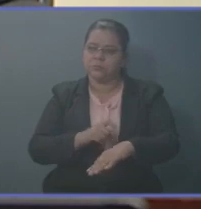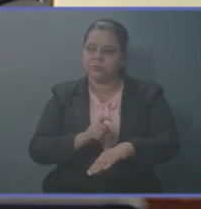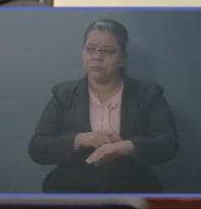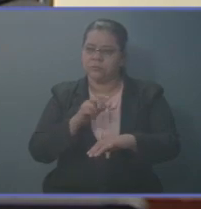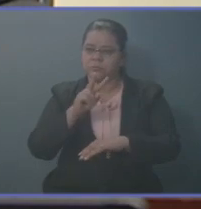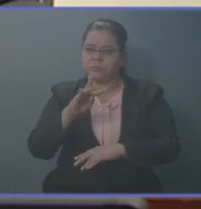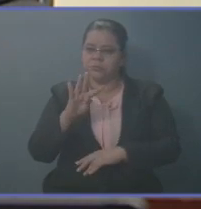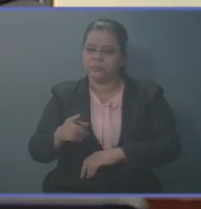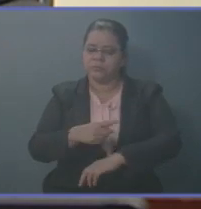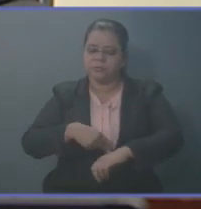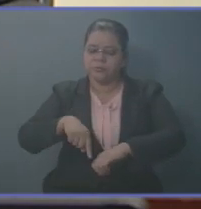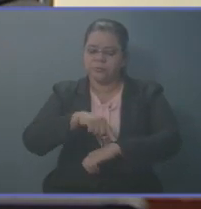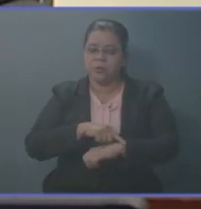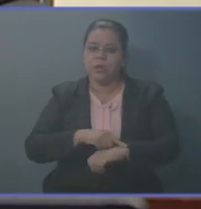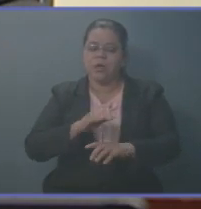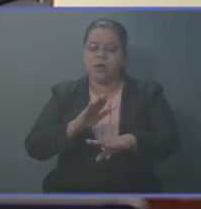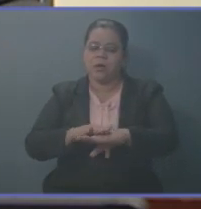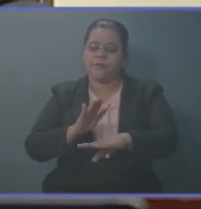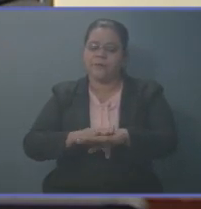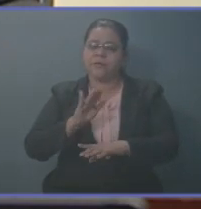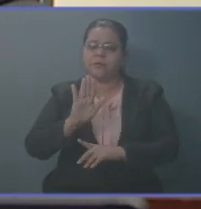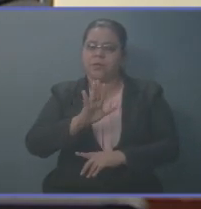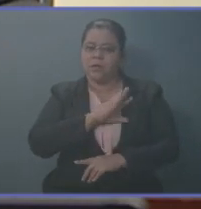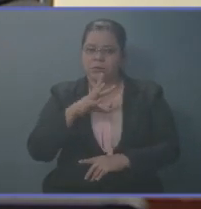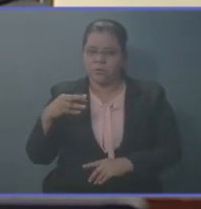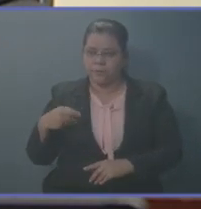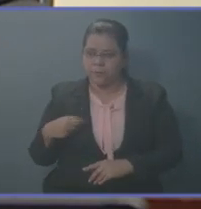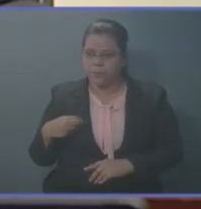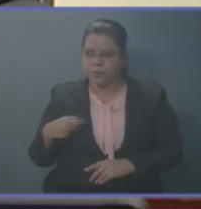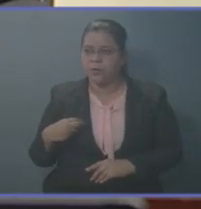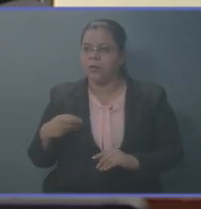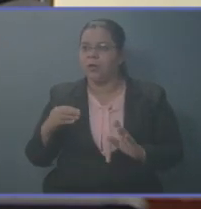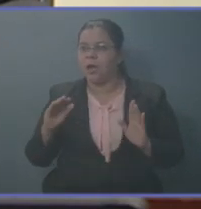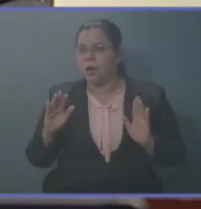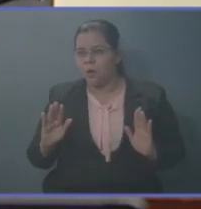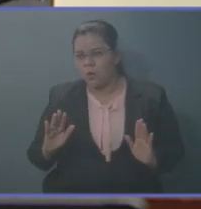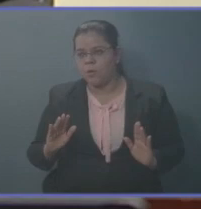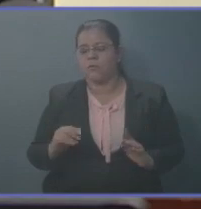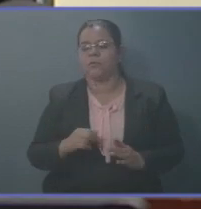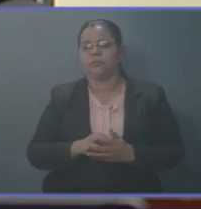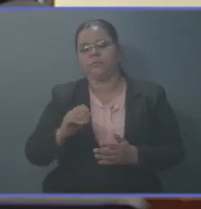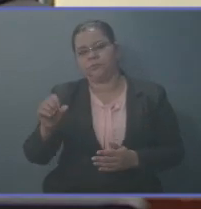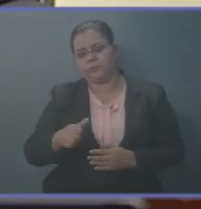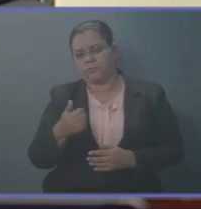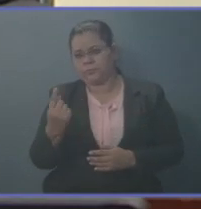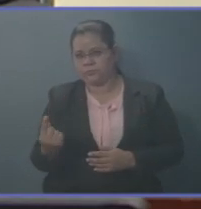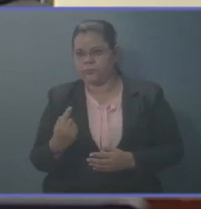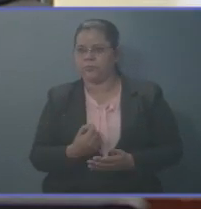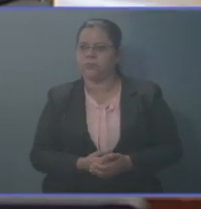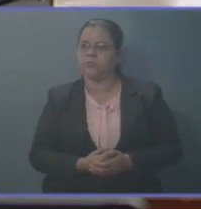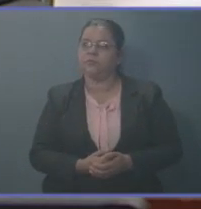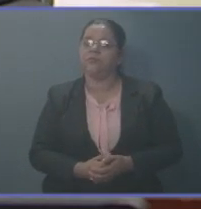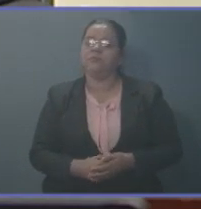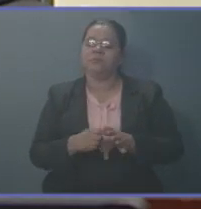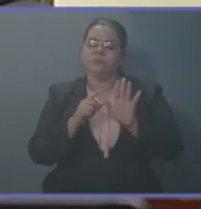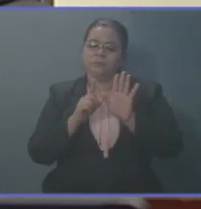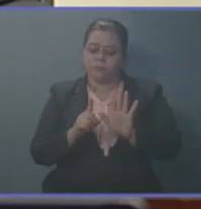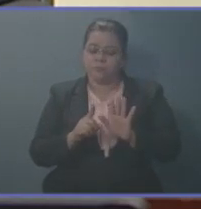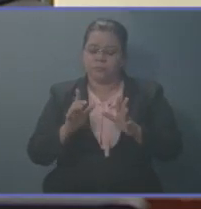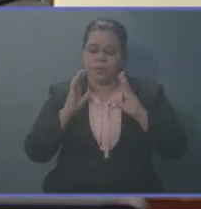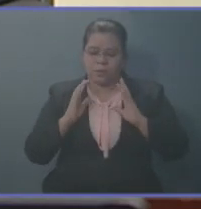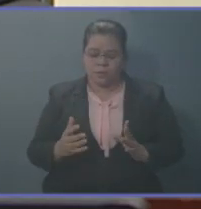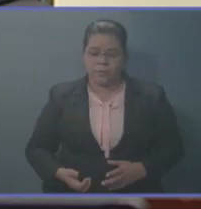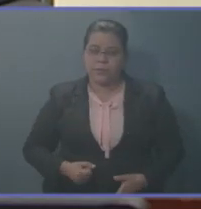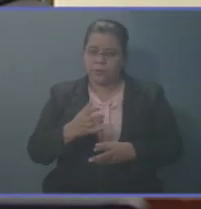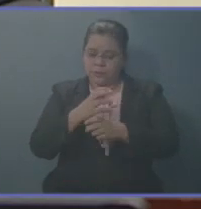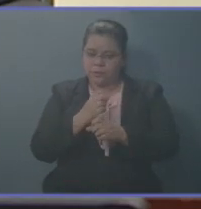de 24 horas a los familiares de la persona en cuarentena o a quien ella indique. 6. El Estado deberá garantizar